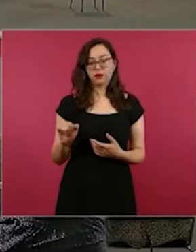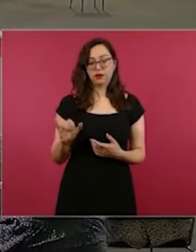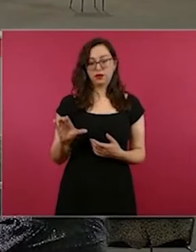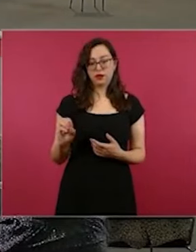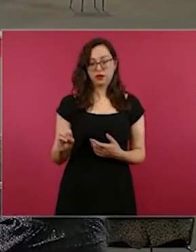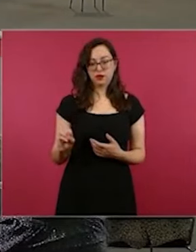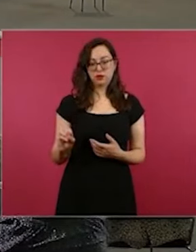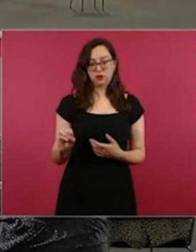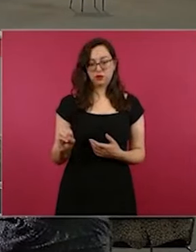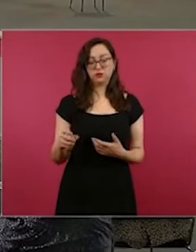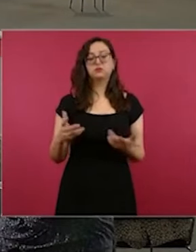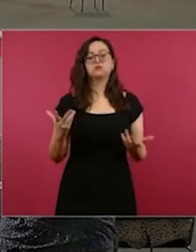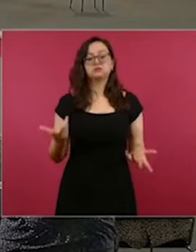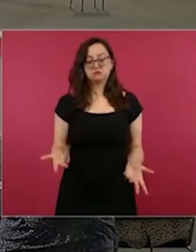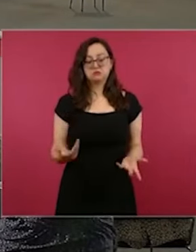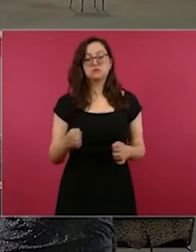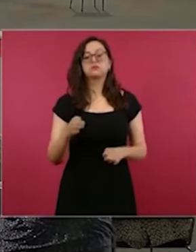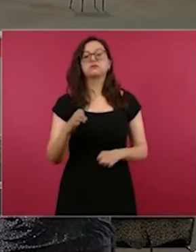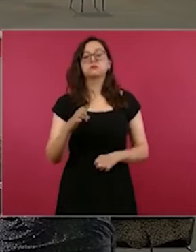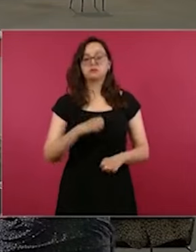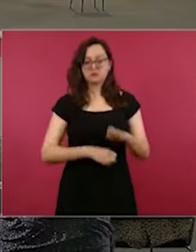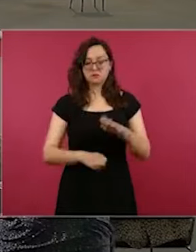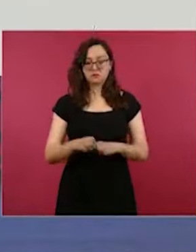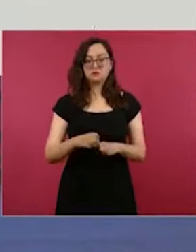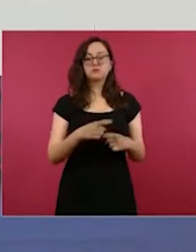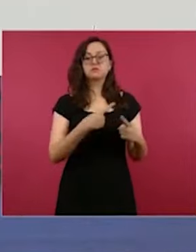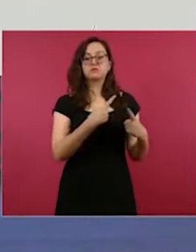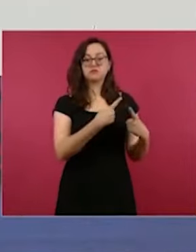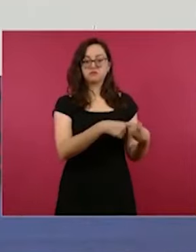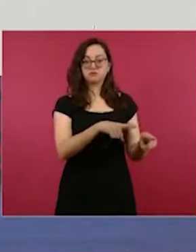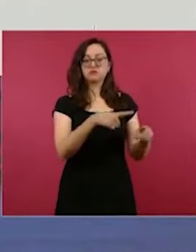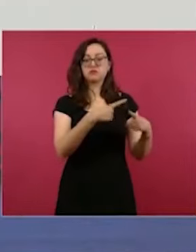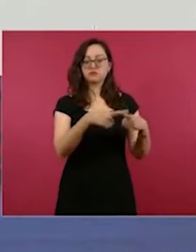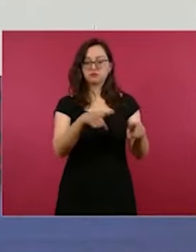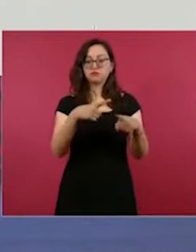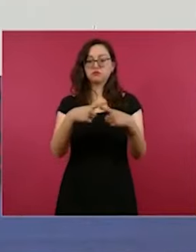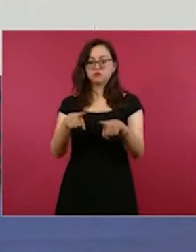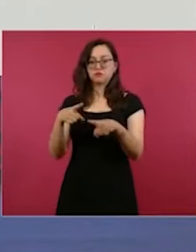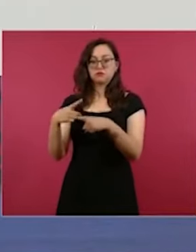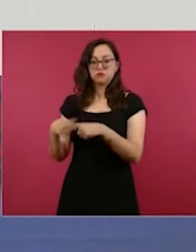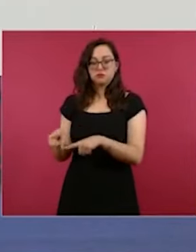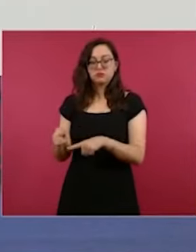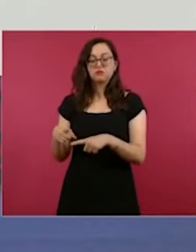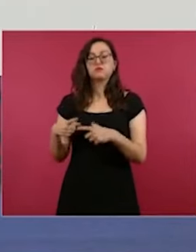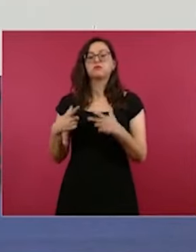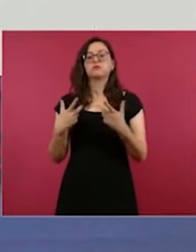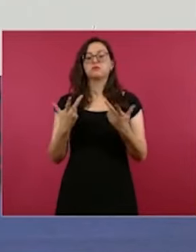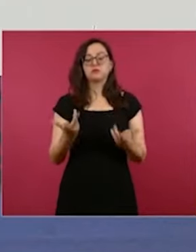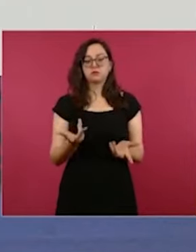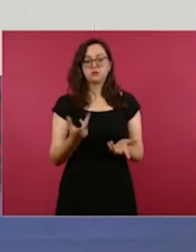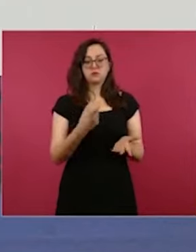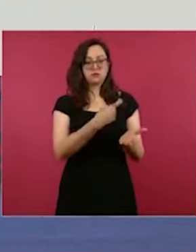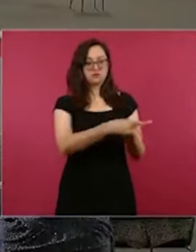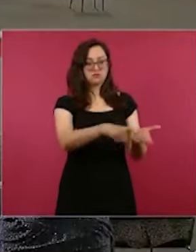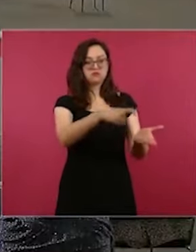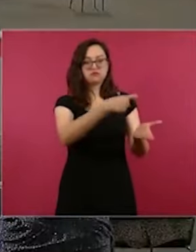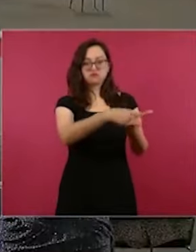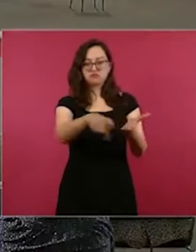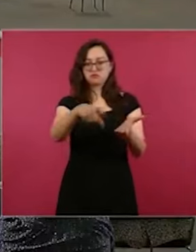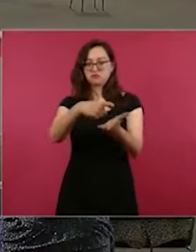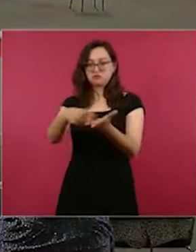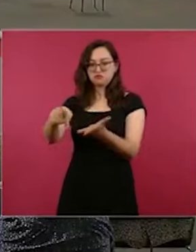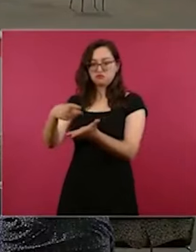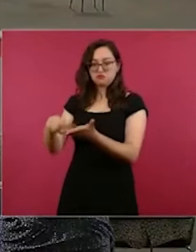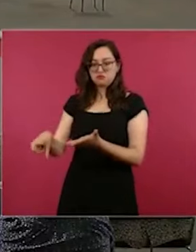Pemex las acusaciones de fraude y manipulación de datos Octavio Romero Oropeza director de Pemex